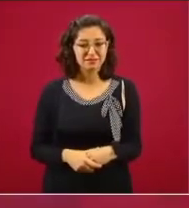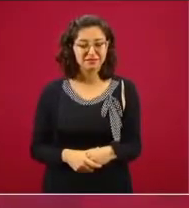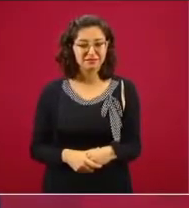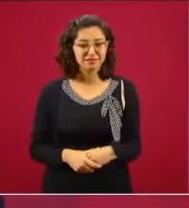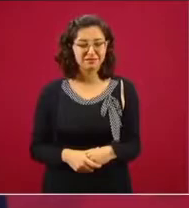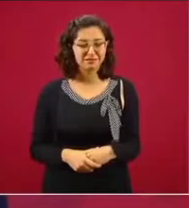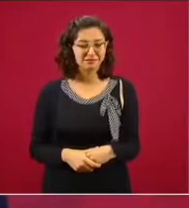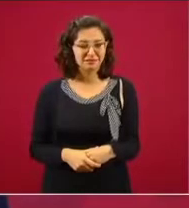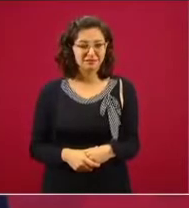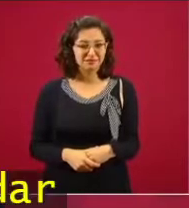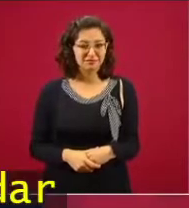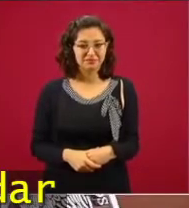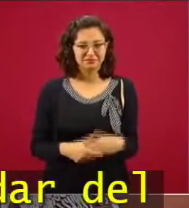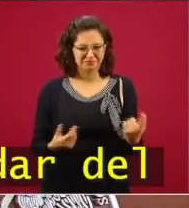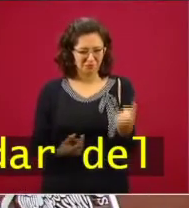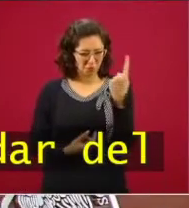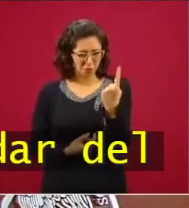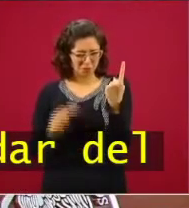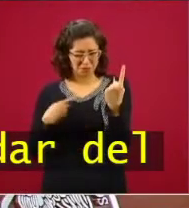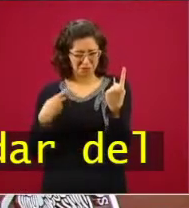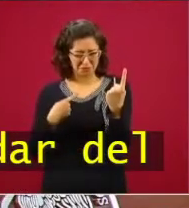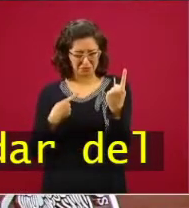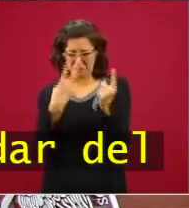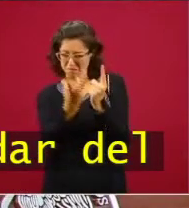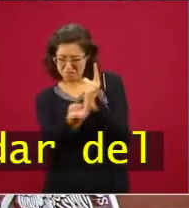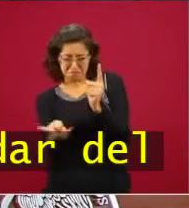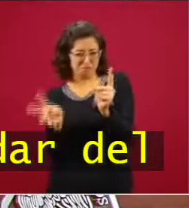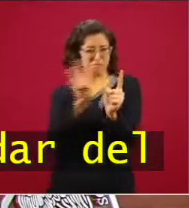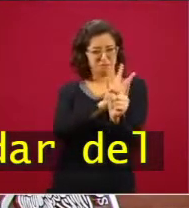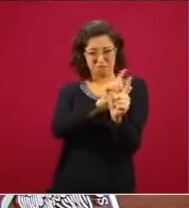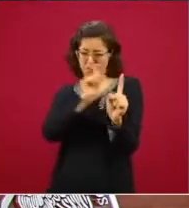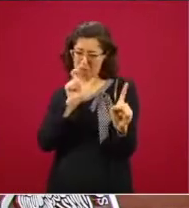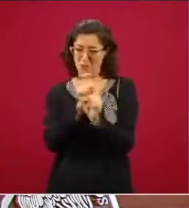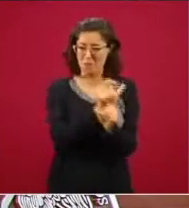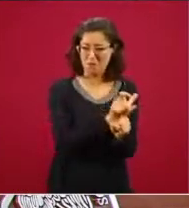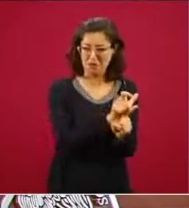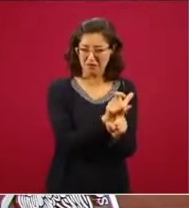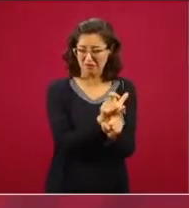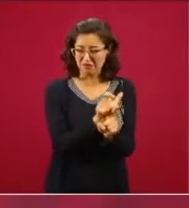8,000 elementos para cuidar al presidente.